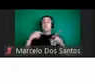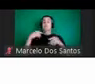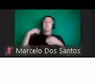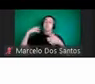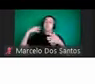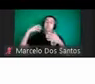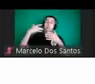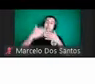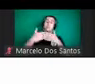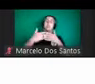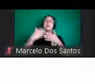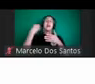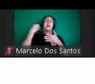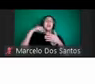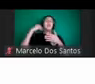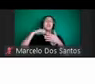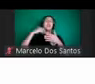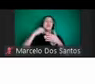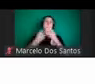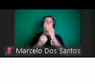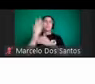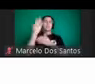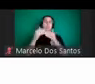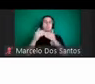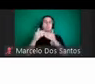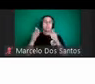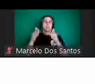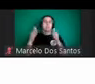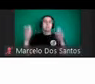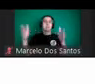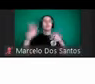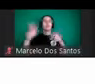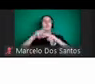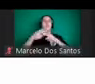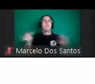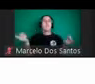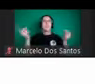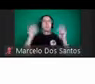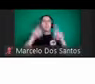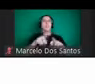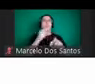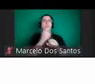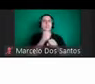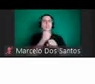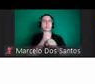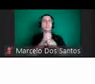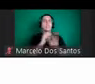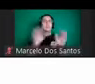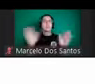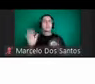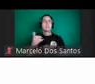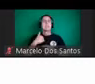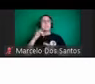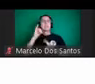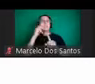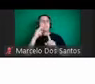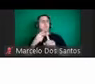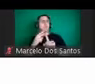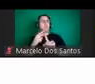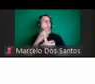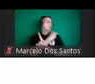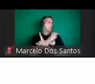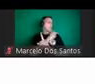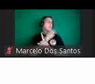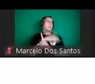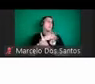especie de retrospección, de analizar todo lo que hemos vivido en este tiempo, hemos